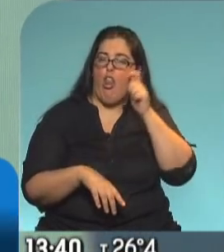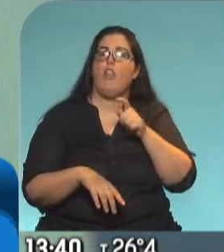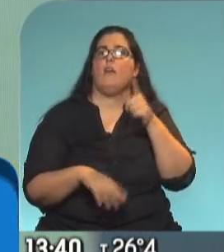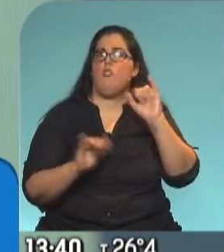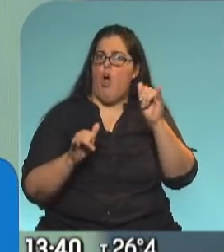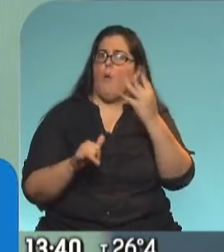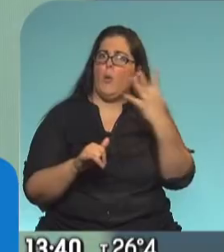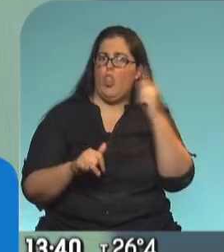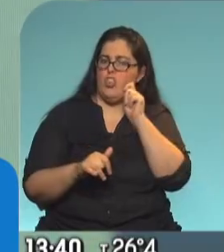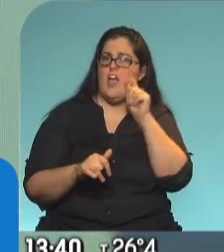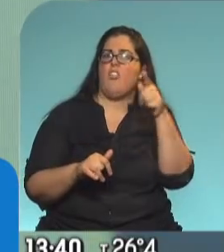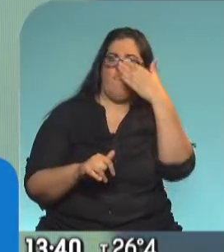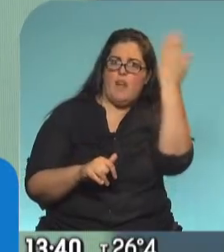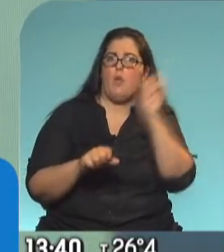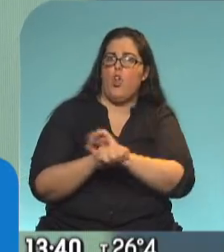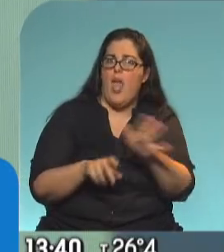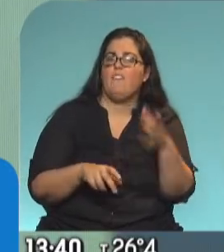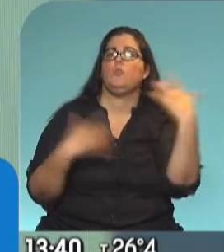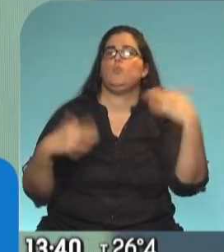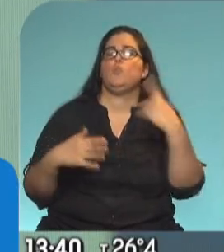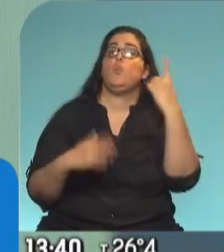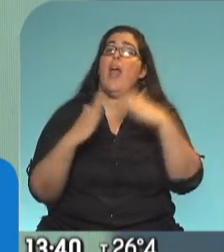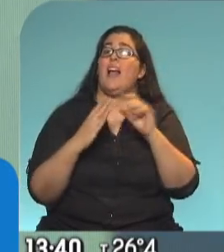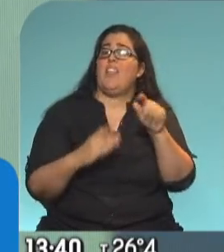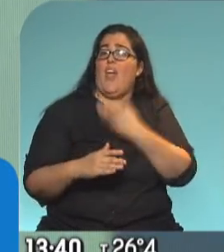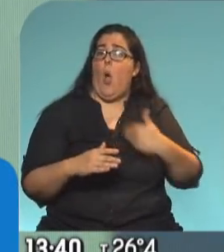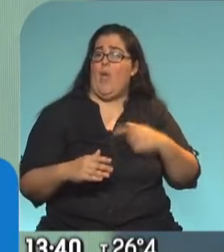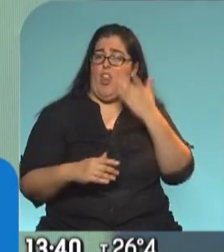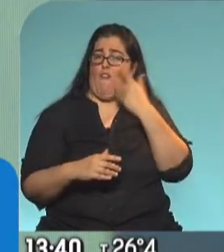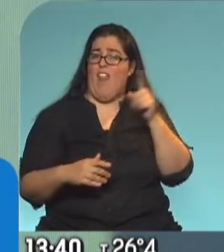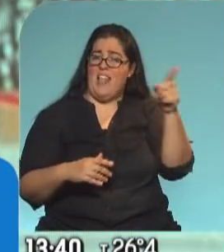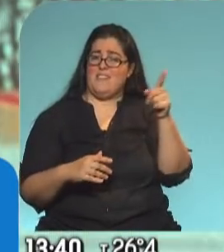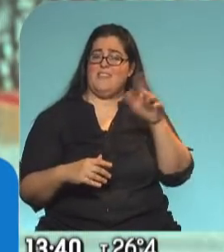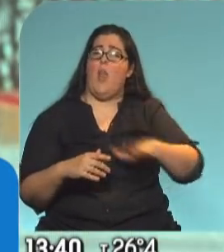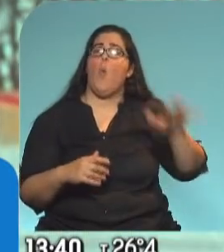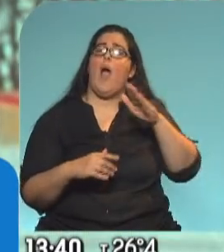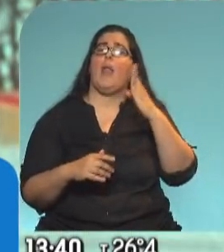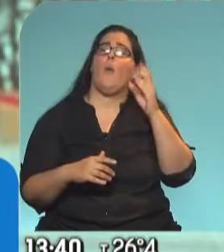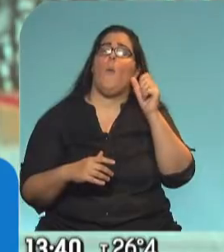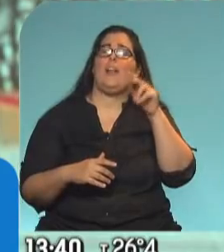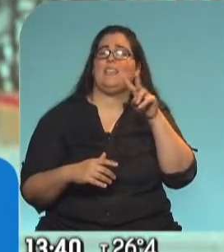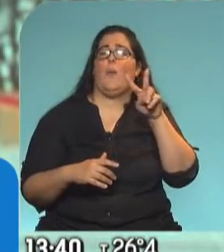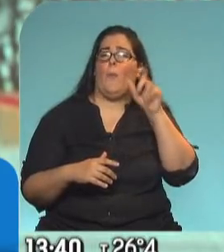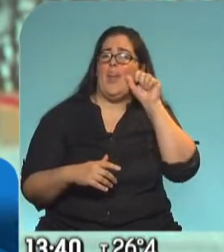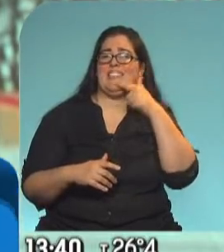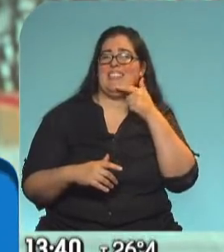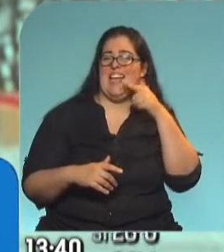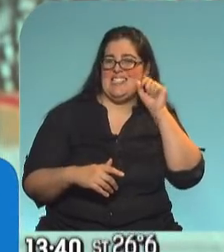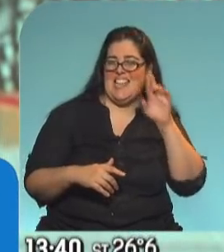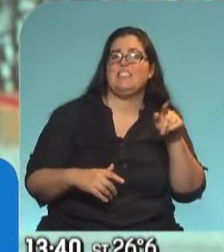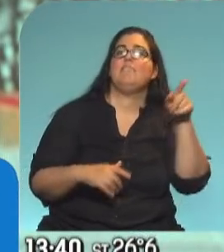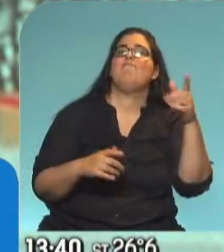42 años, está recluido en una de las casas que tiene el gobierno francés en Versalles. Y se había reunido con mucha gente, ¿no? Y ahí es donde